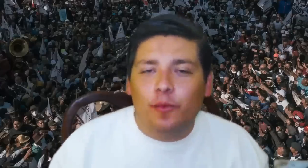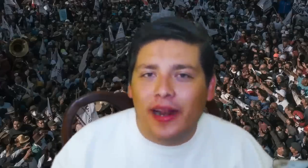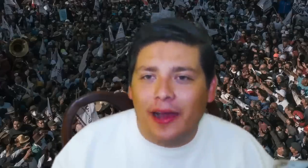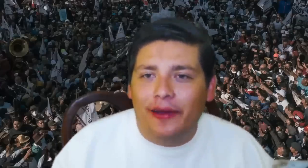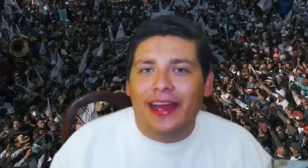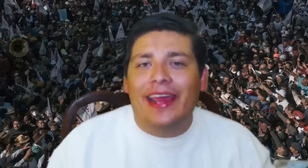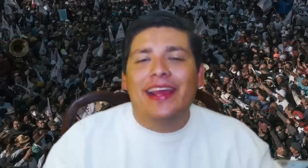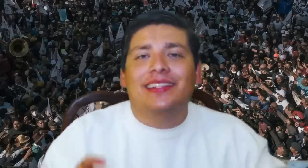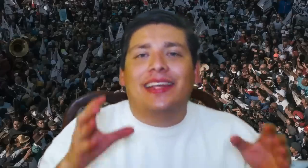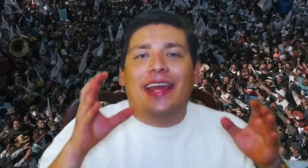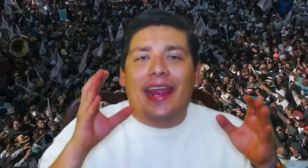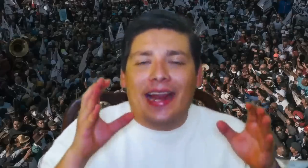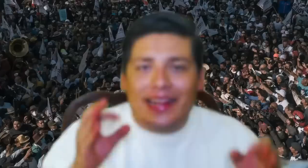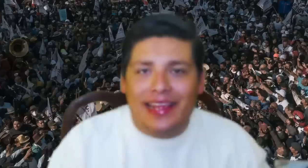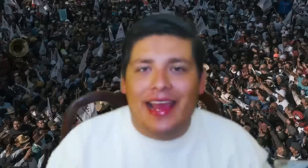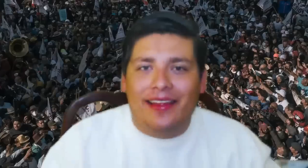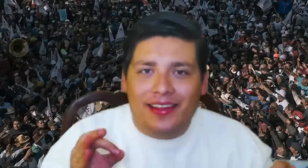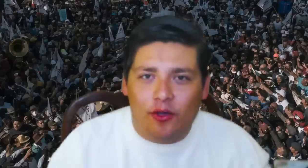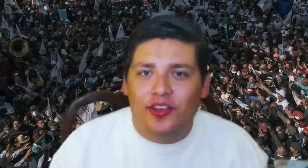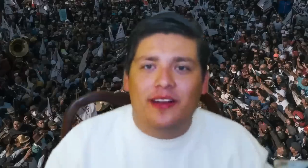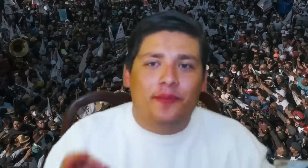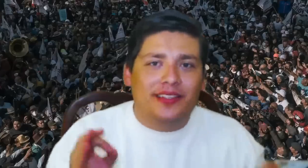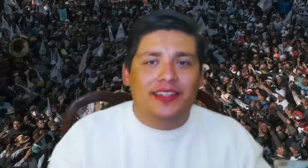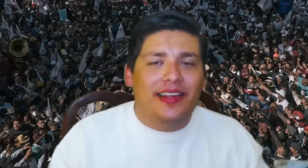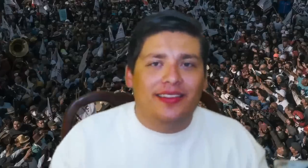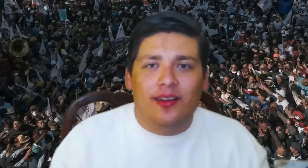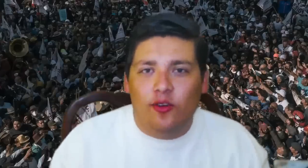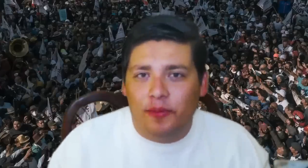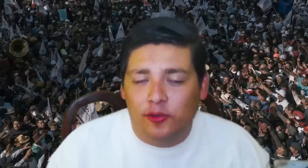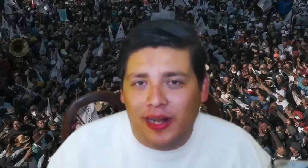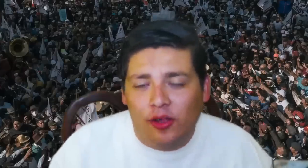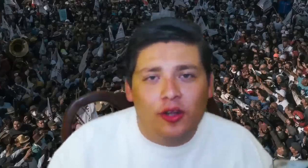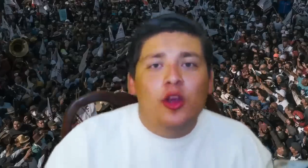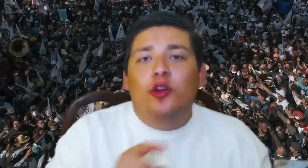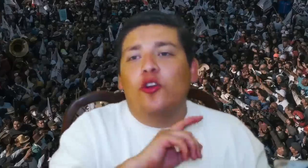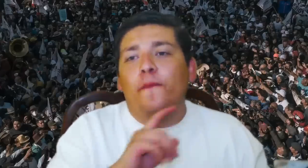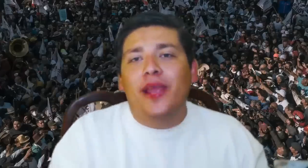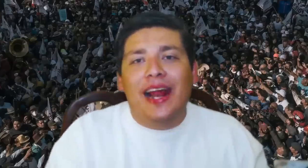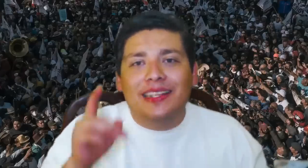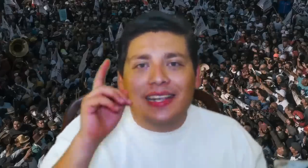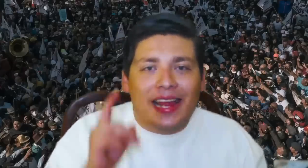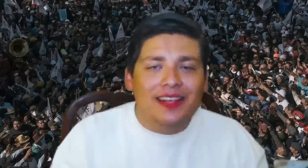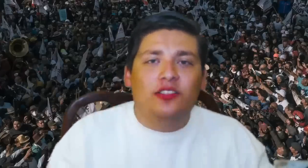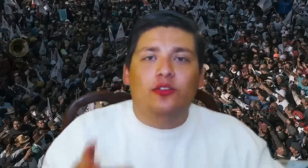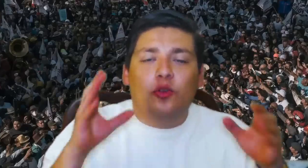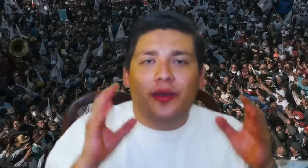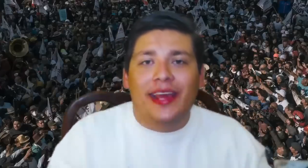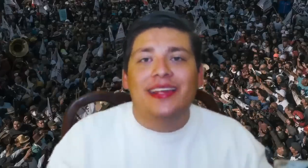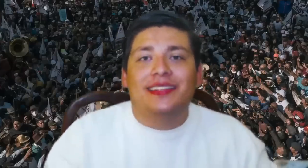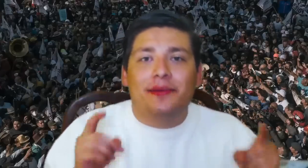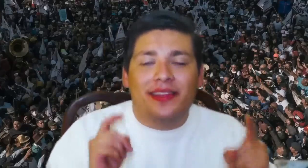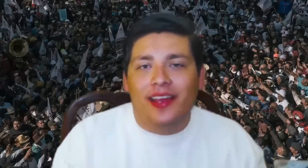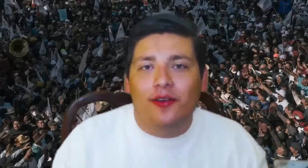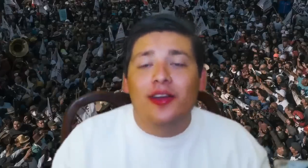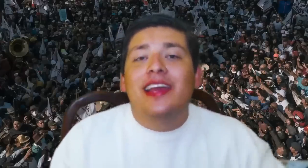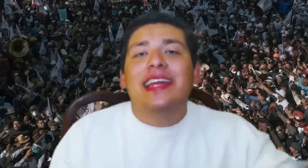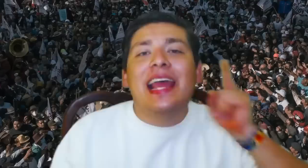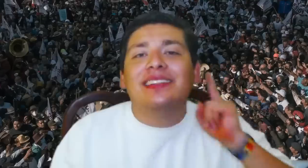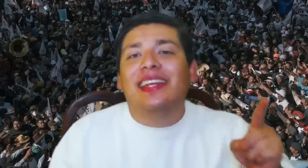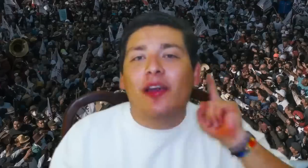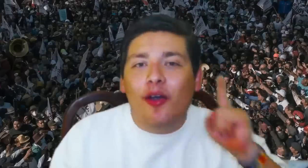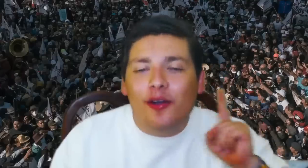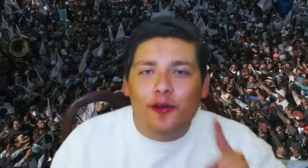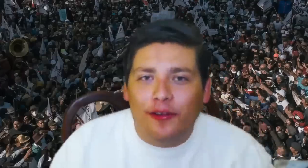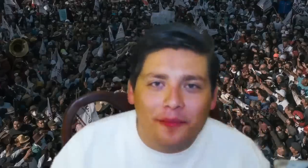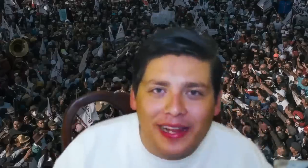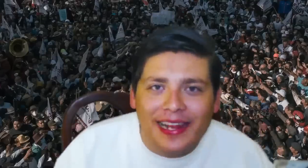se esperaba es que el día de hoy el presidente López Obrador rompiera el silencio sobre este video. Y es